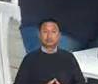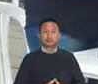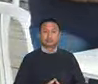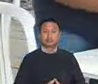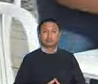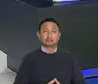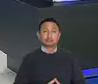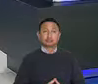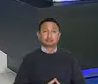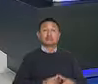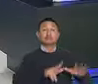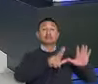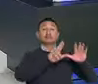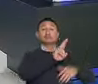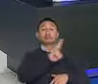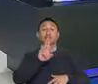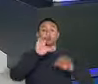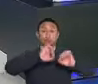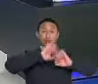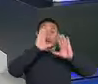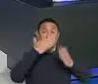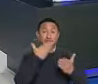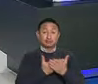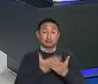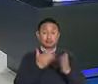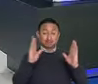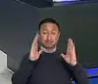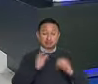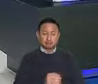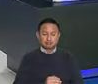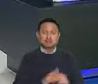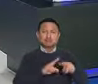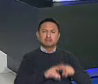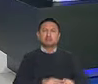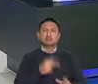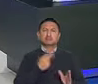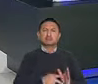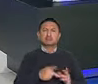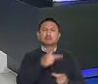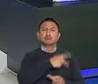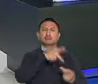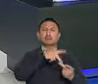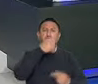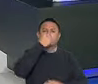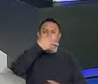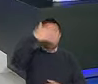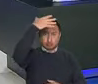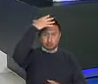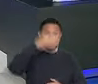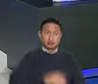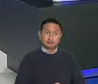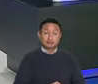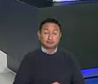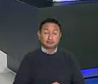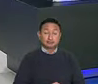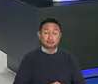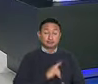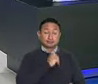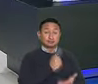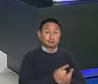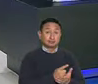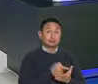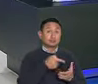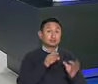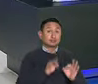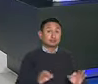Delgado. 8:22 en la mañana, gracias por acompañarnos. Revisemos ahora Prefectura de Santo Domingo de Los Áchilas. Así es importante revisar